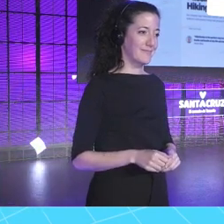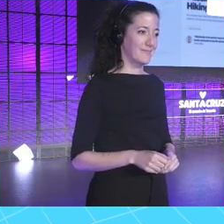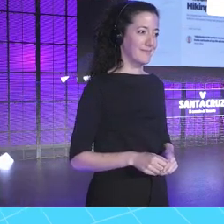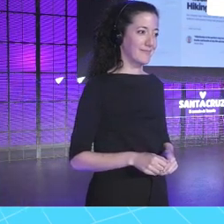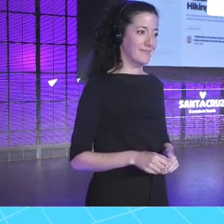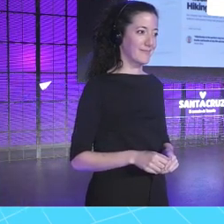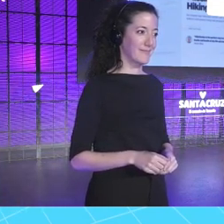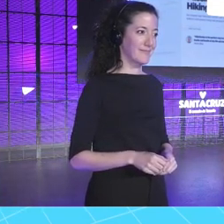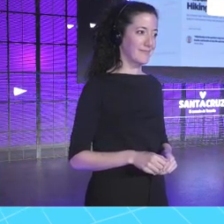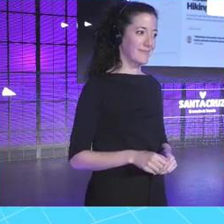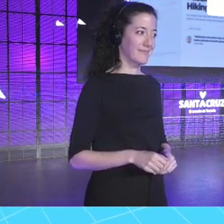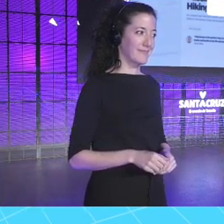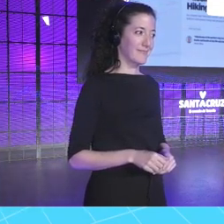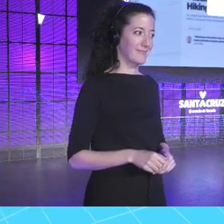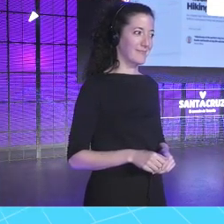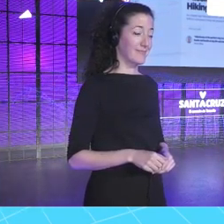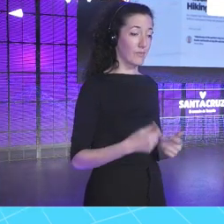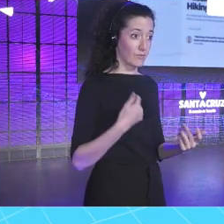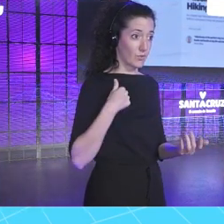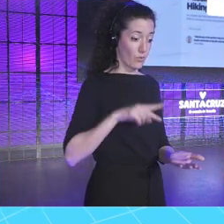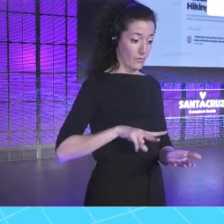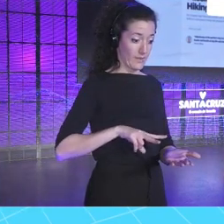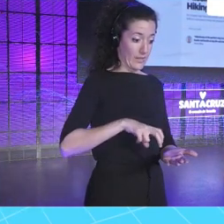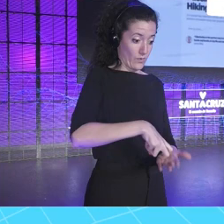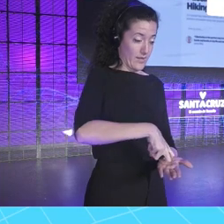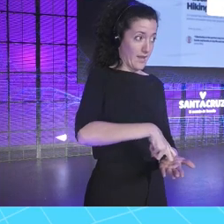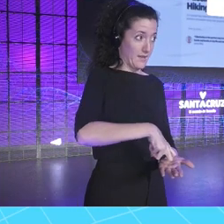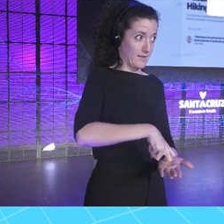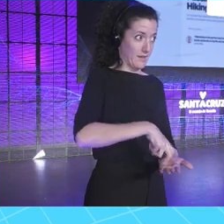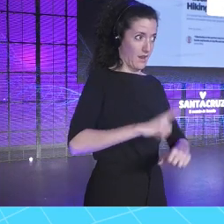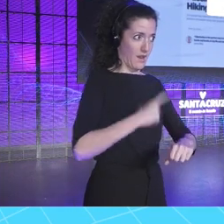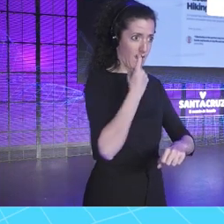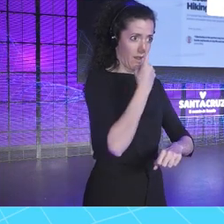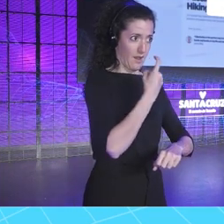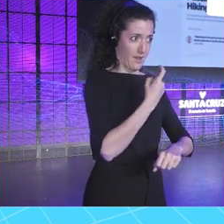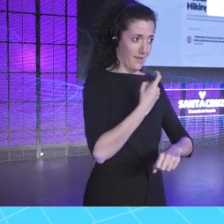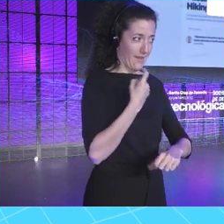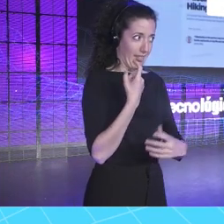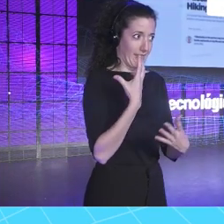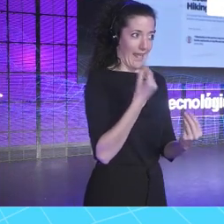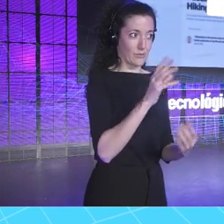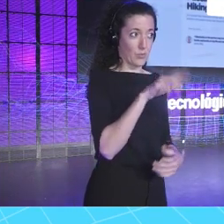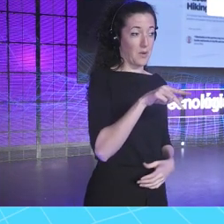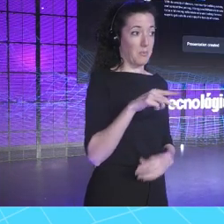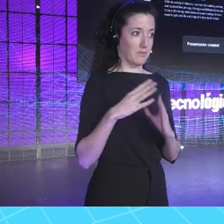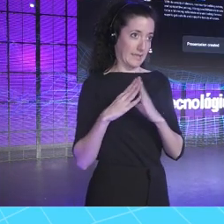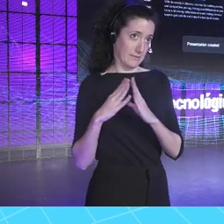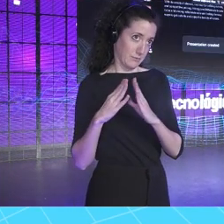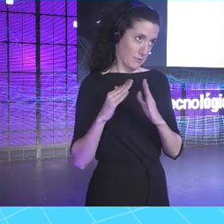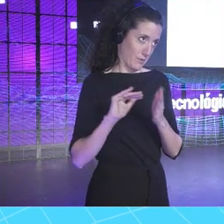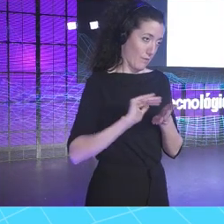también os digo que nunca había estado de rodillas tanto rato fuera de una iglesia es la primera vez que estoy de rodillas todo desterrado pero estoy muy muy